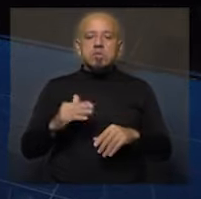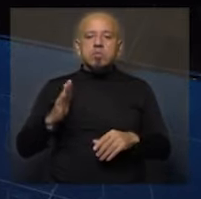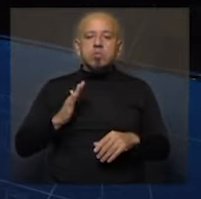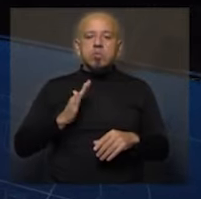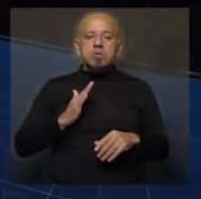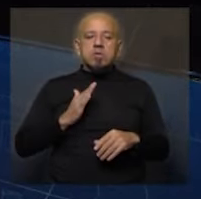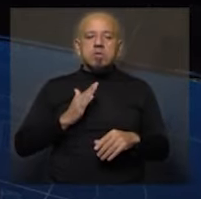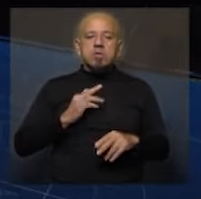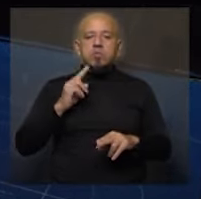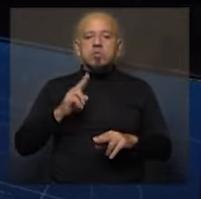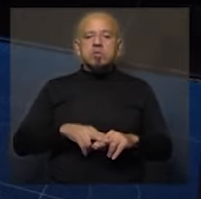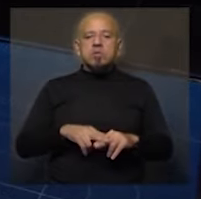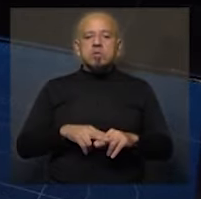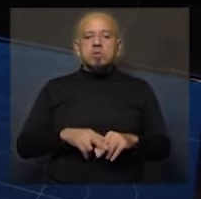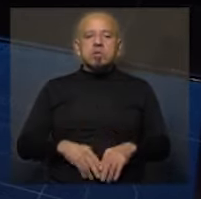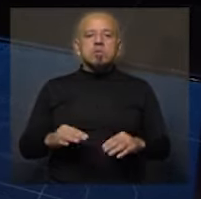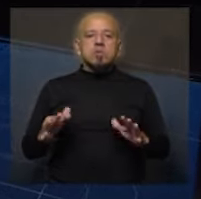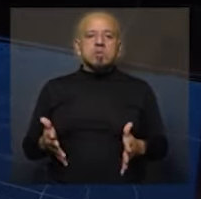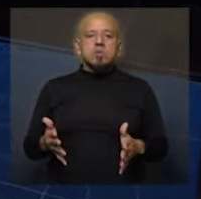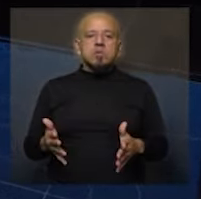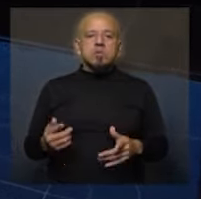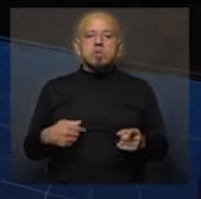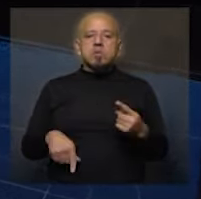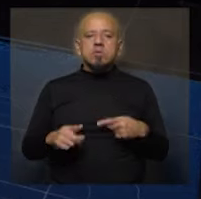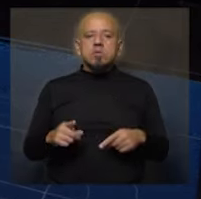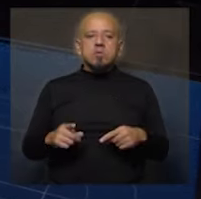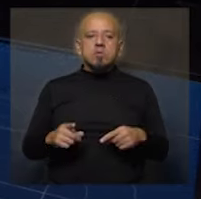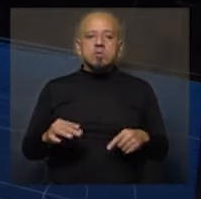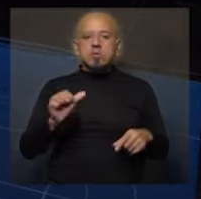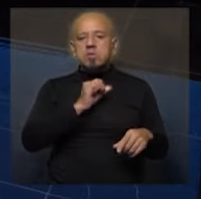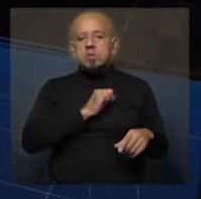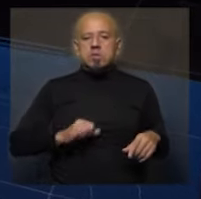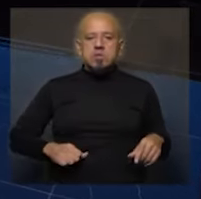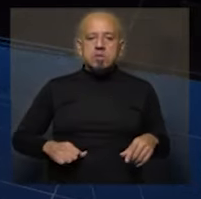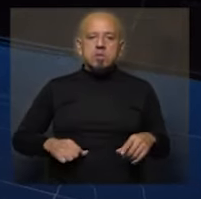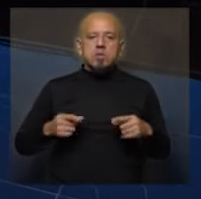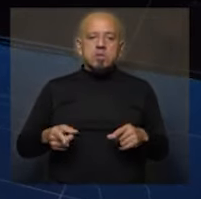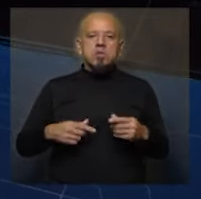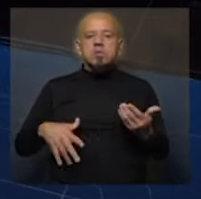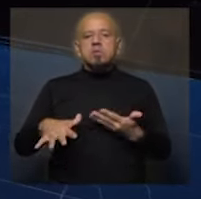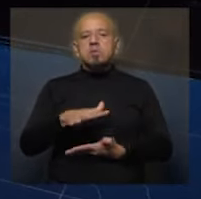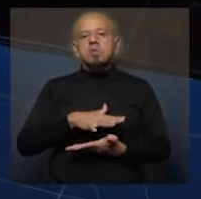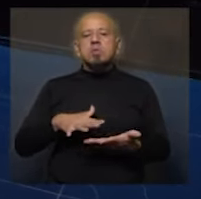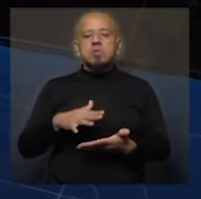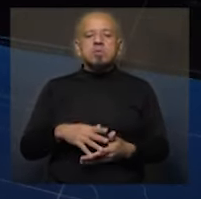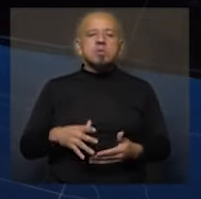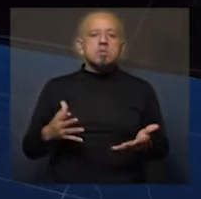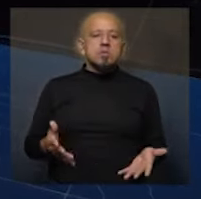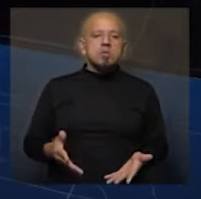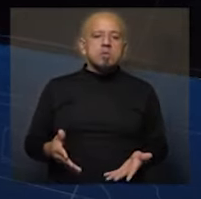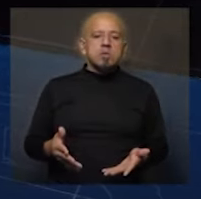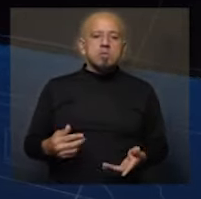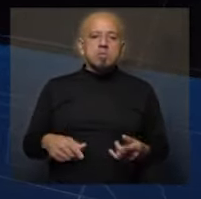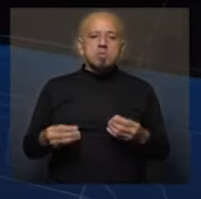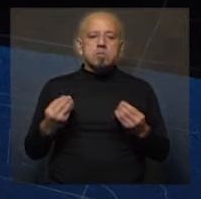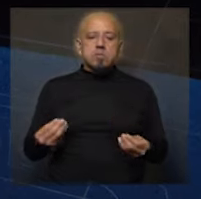perdieron la vida cuál está ha siendo cómo está siendo la respuesta del Estado ante esta situación qué se puede mejorar Cómo se